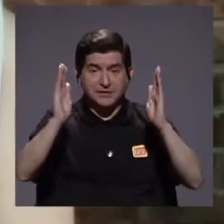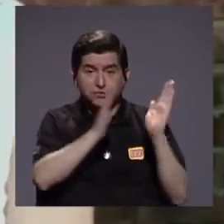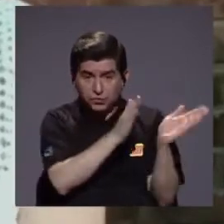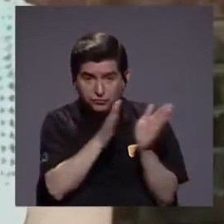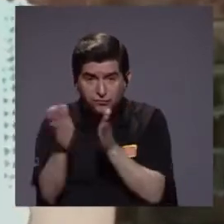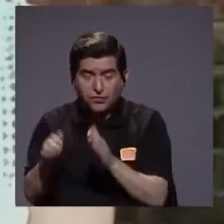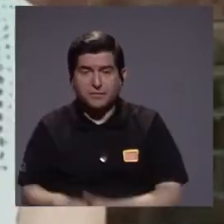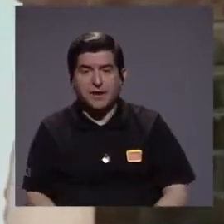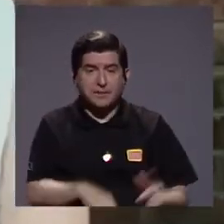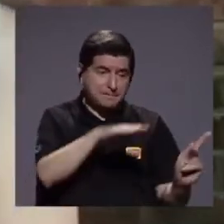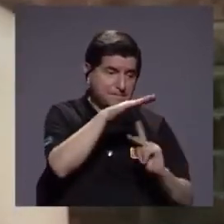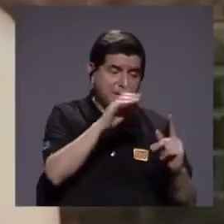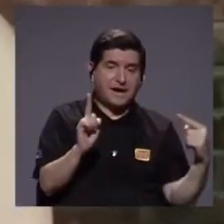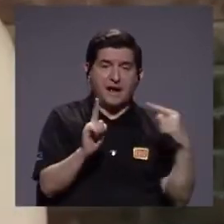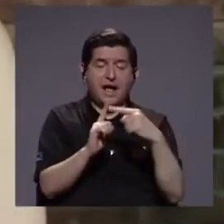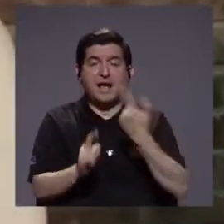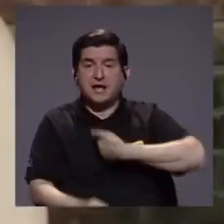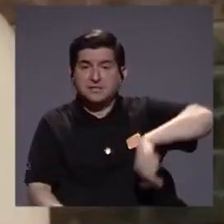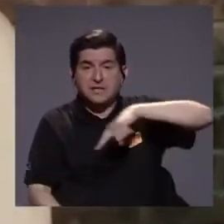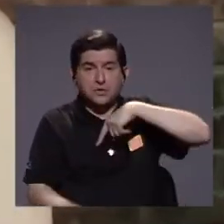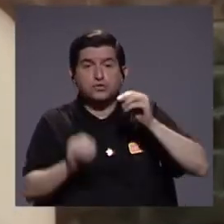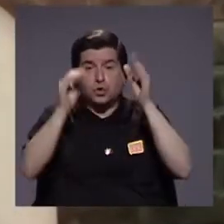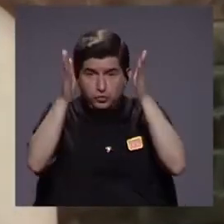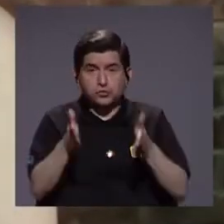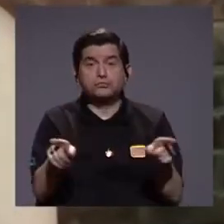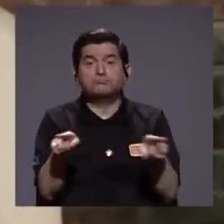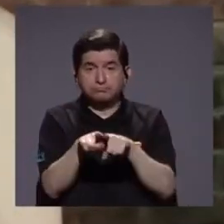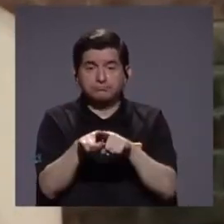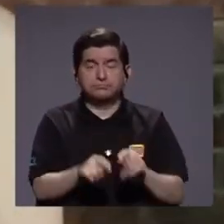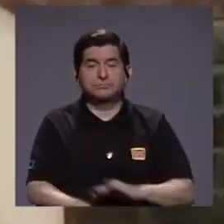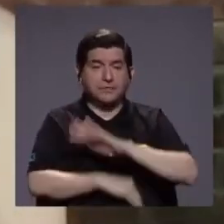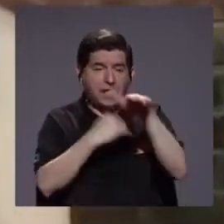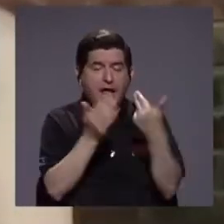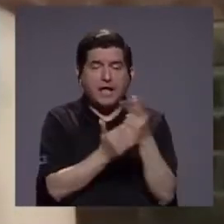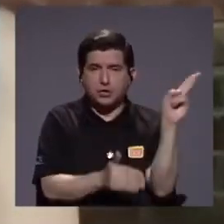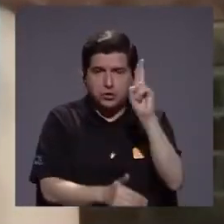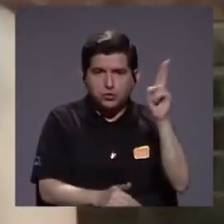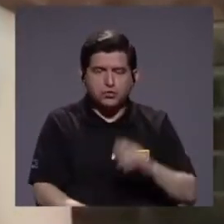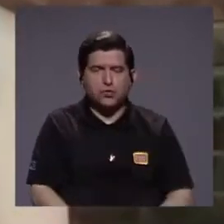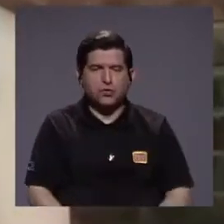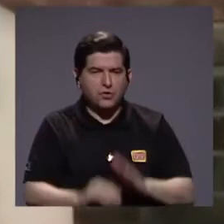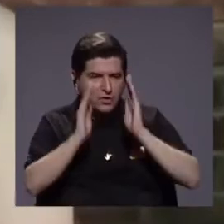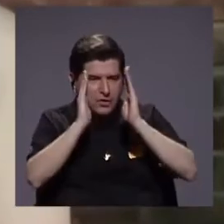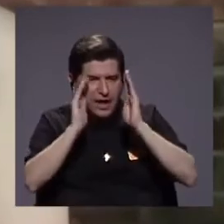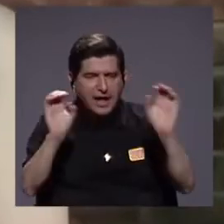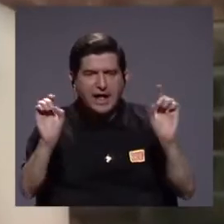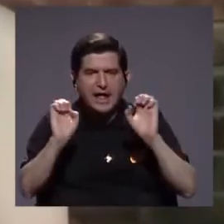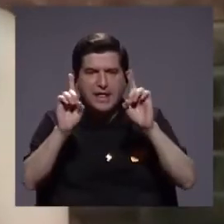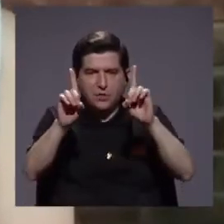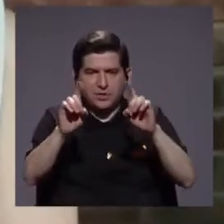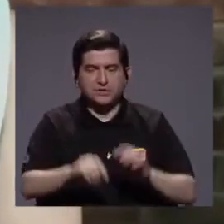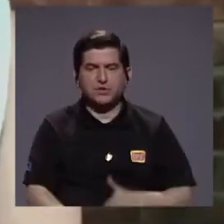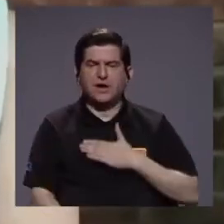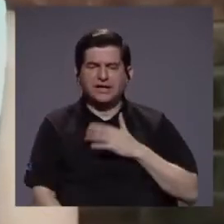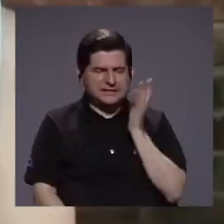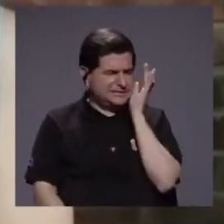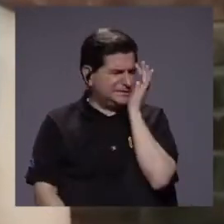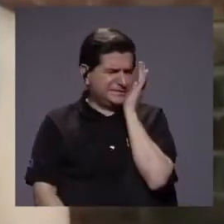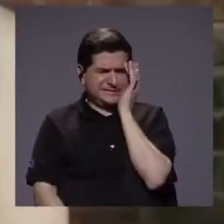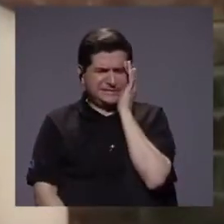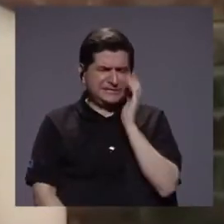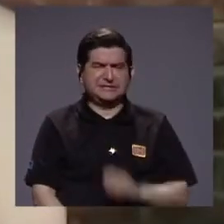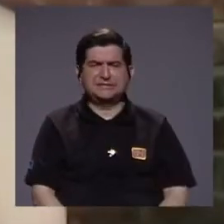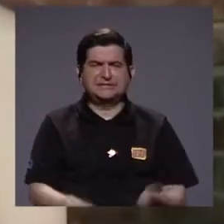formación, desde preescolar hasta nosotros mismos los docentes. En todas sus unidades se atiende la educación. Me preocupan mucho